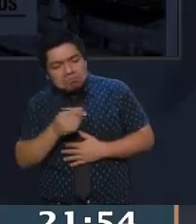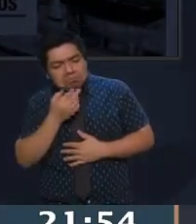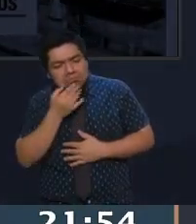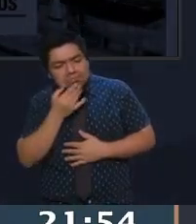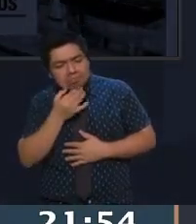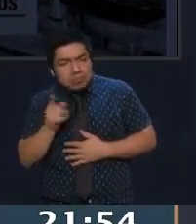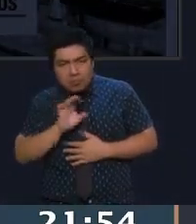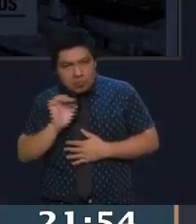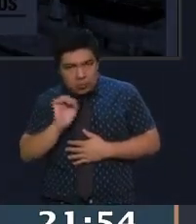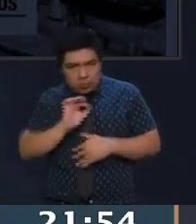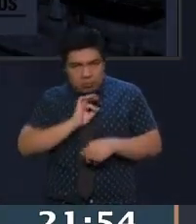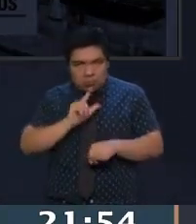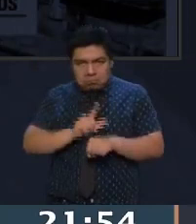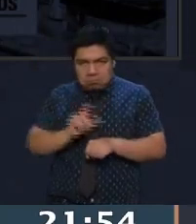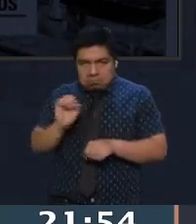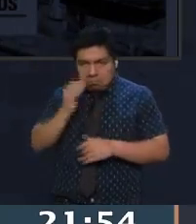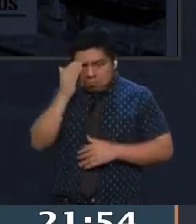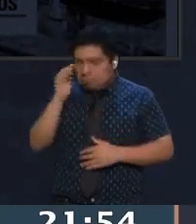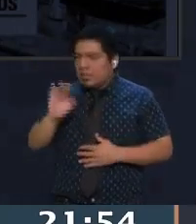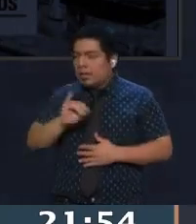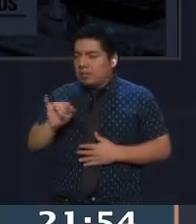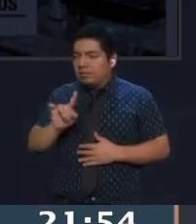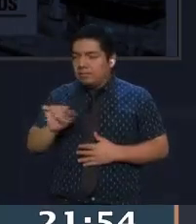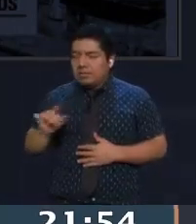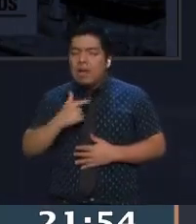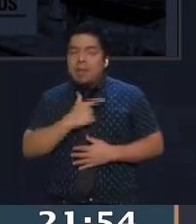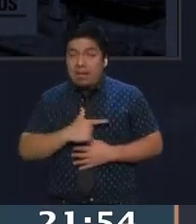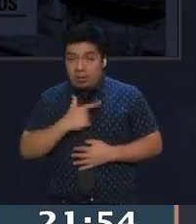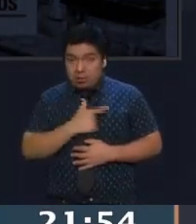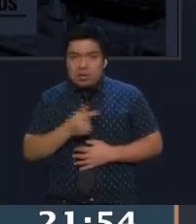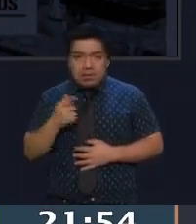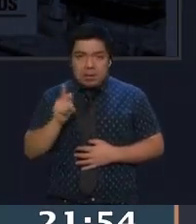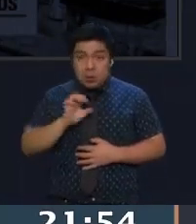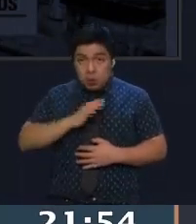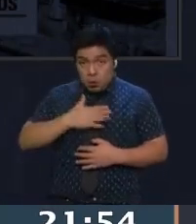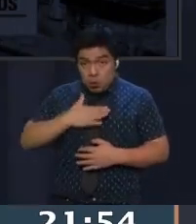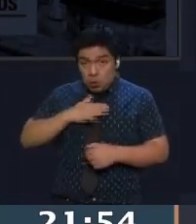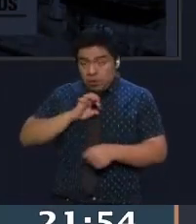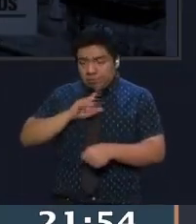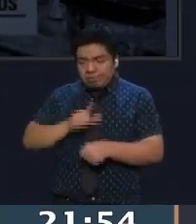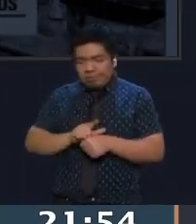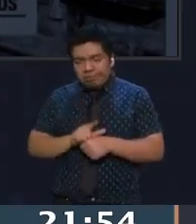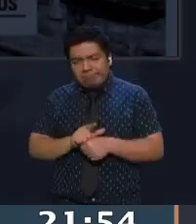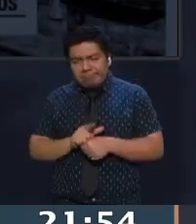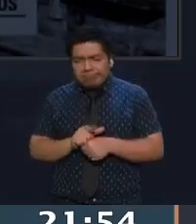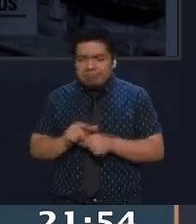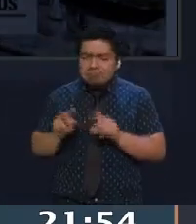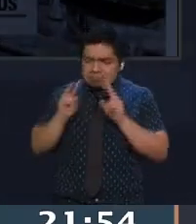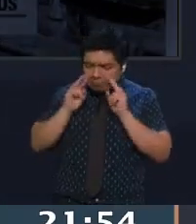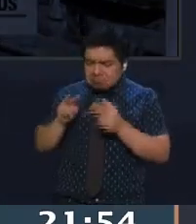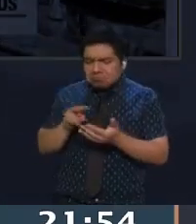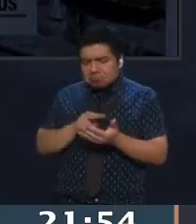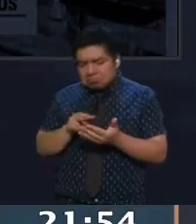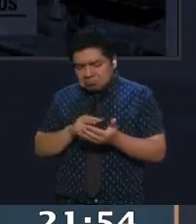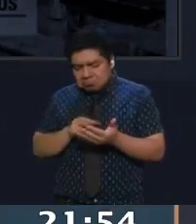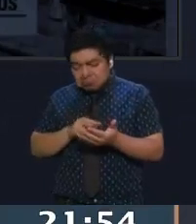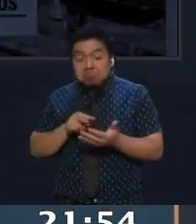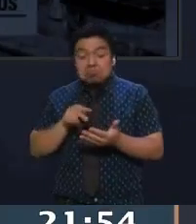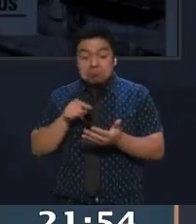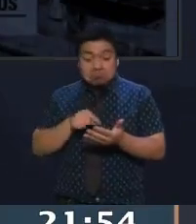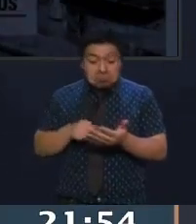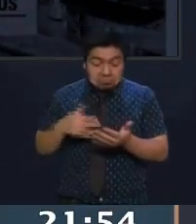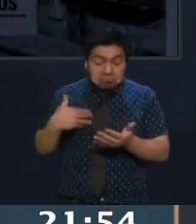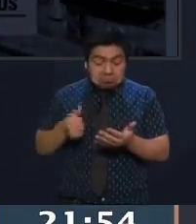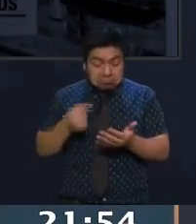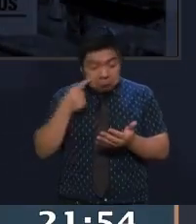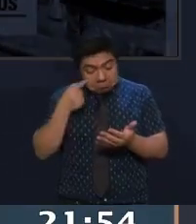soy especialista en jazz, debo reconocerlo, me gusta mucho, pero sí, leyendo el libro de Antonio Malacara,